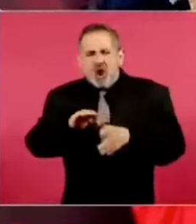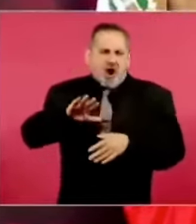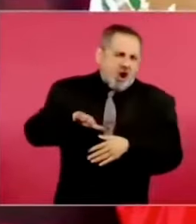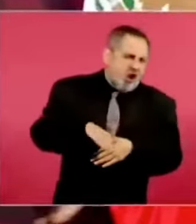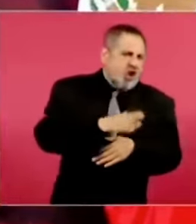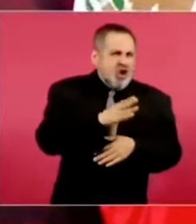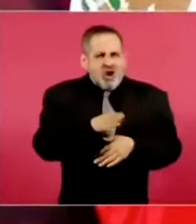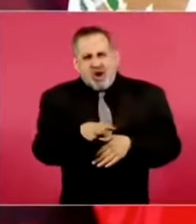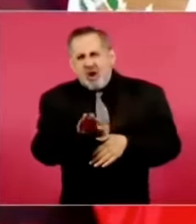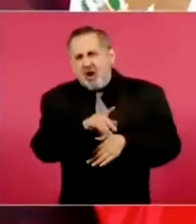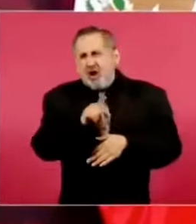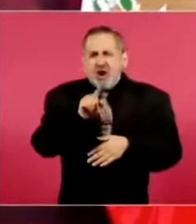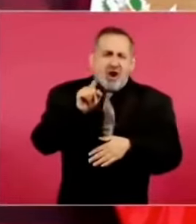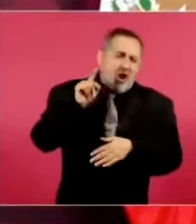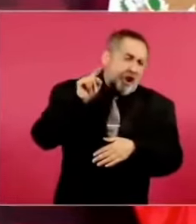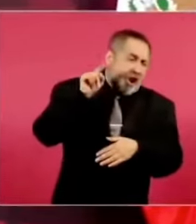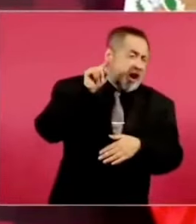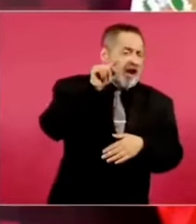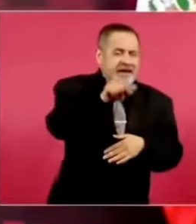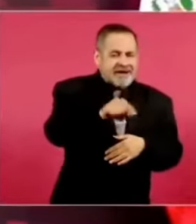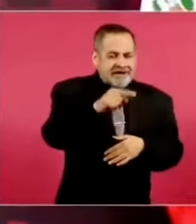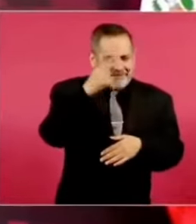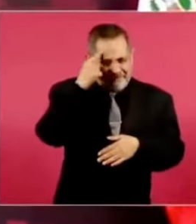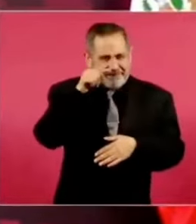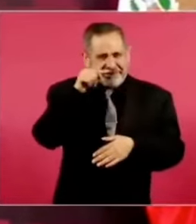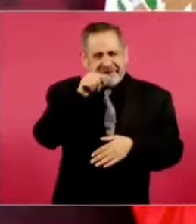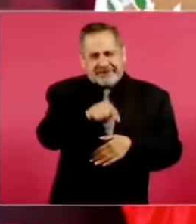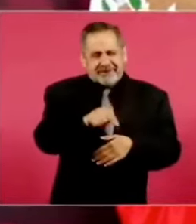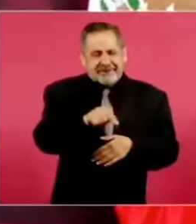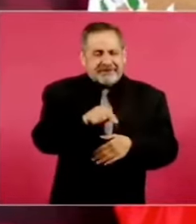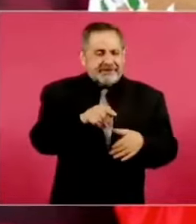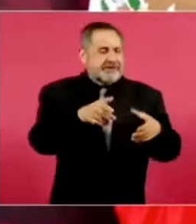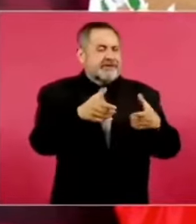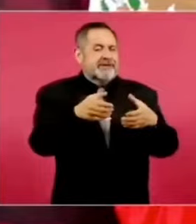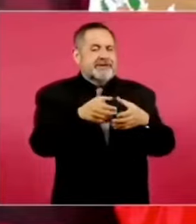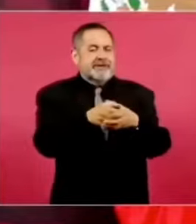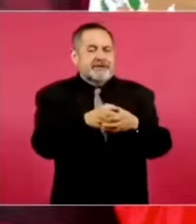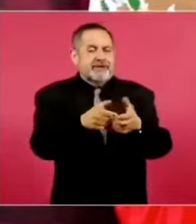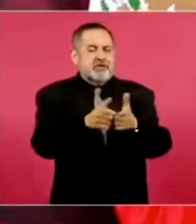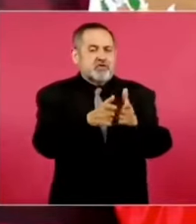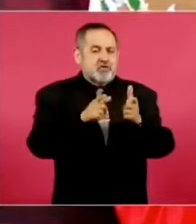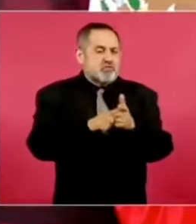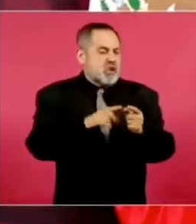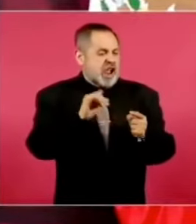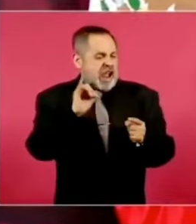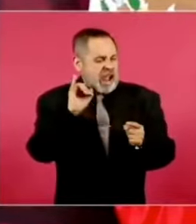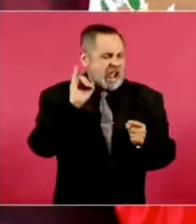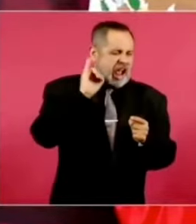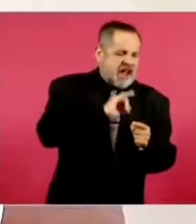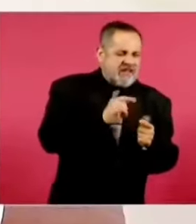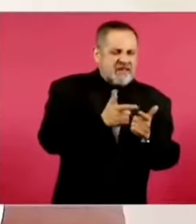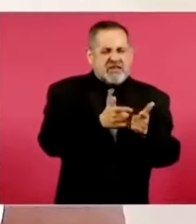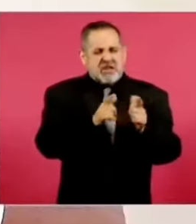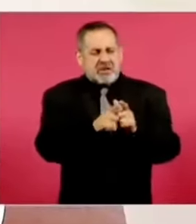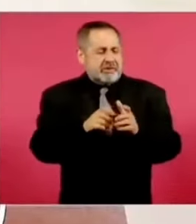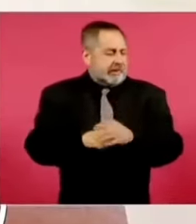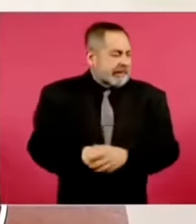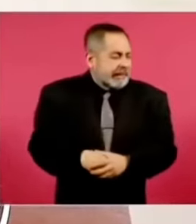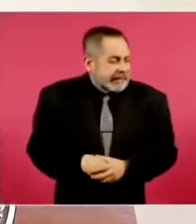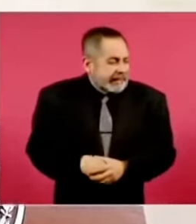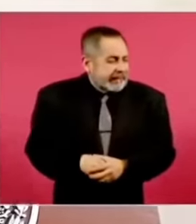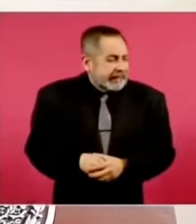el campamento de este grupo y del jefe del grupo? Yo creo que